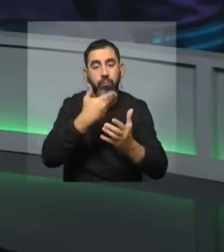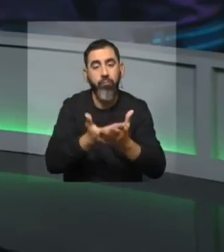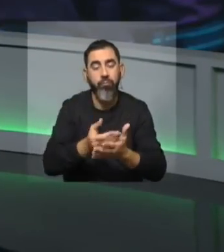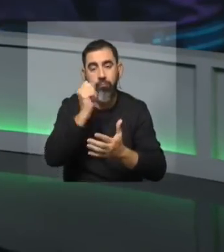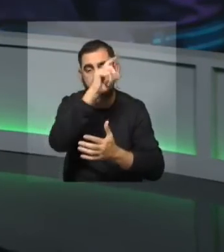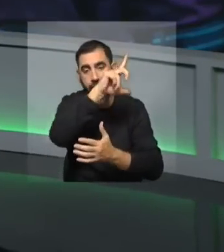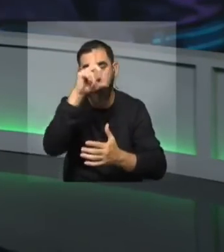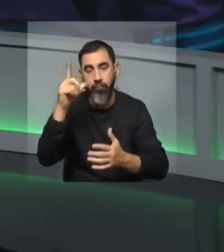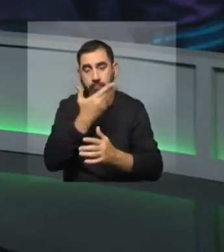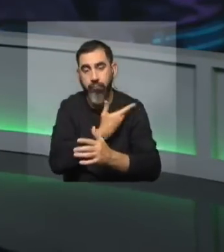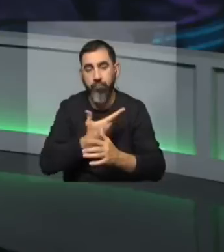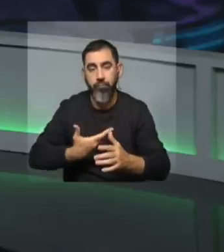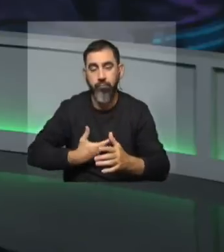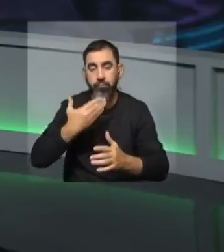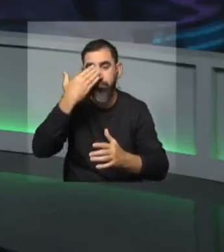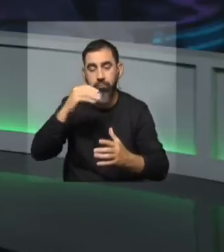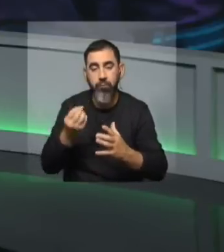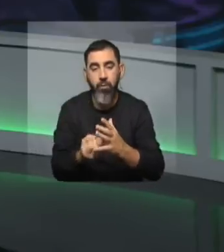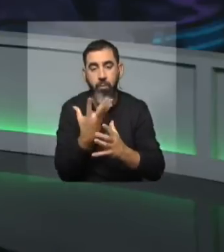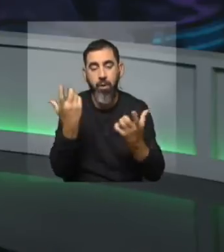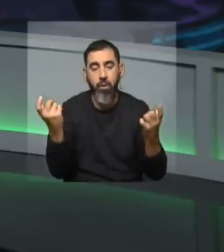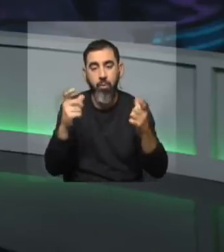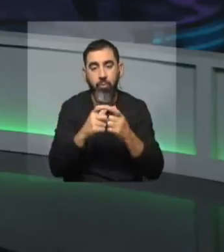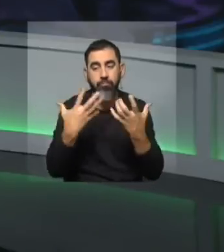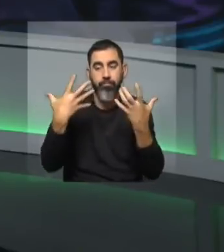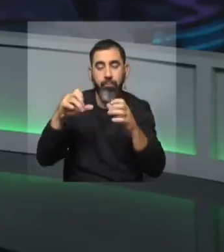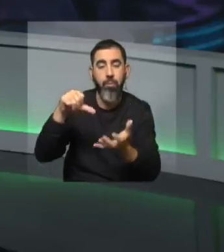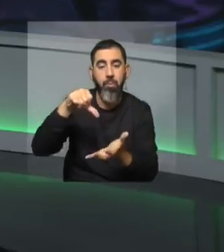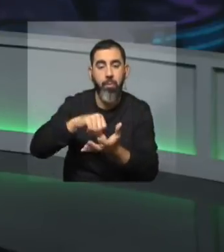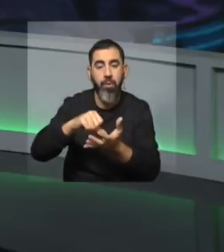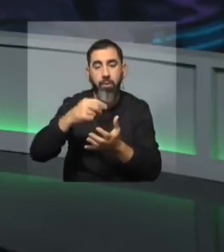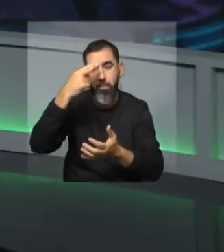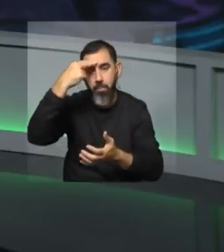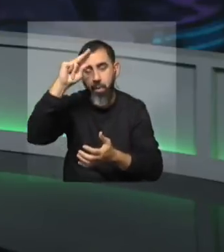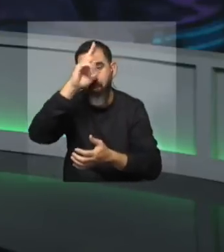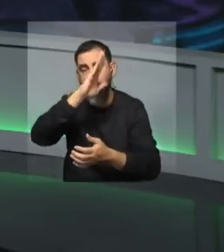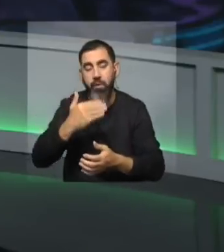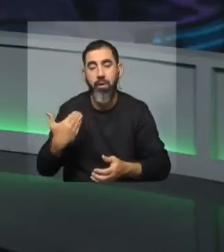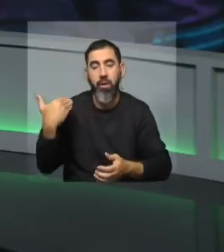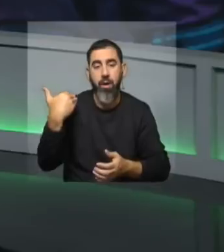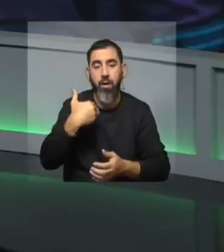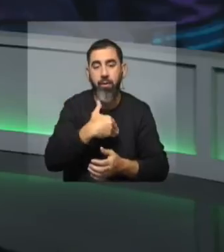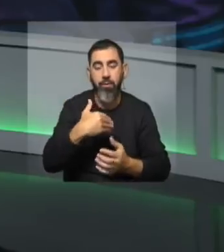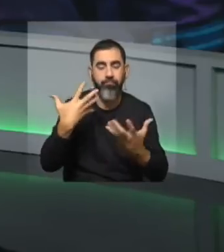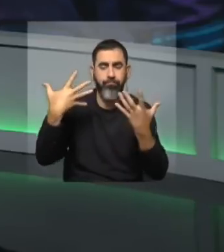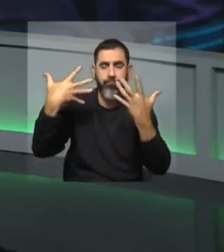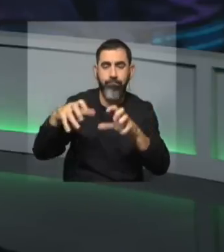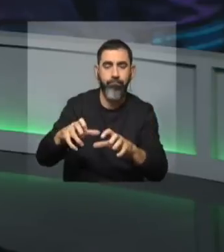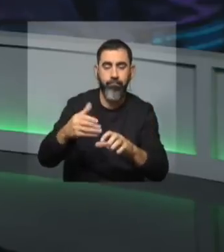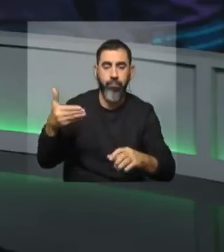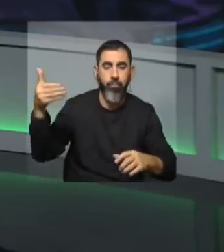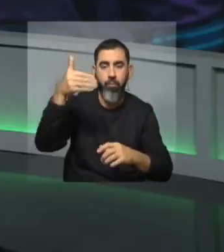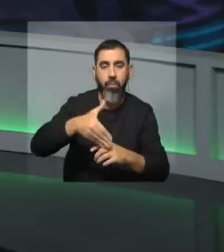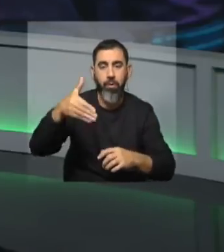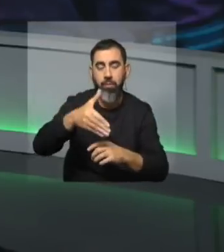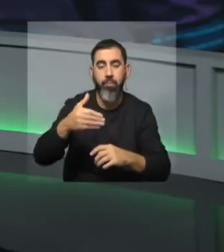presidente Lacalle Pou en la última cumbre del Mercosur. La resistencia de países como México, Brasil y Argentina hicieron naufragar la iniciativa que había lanzado